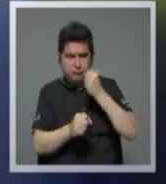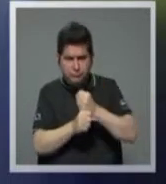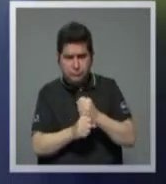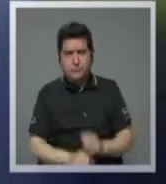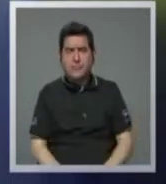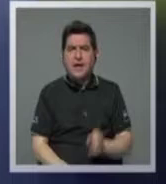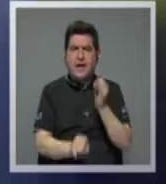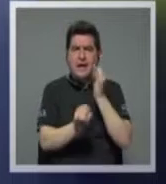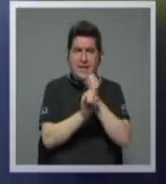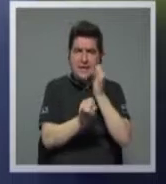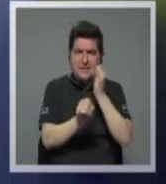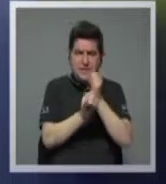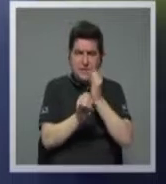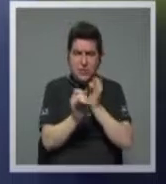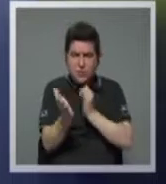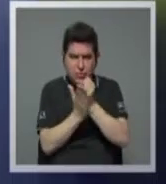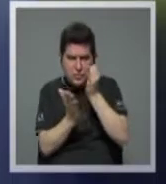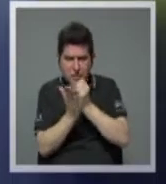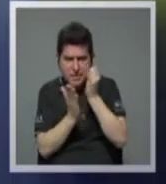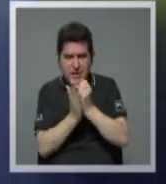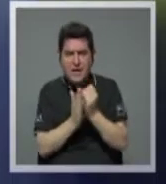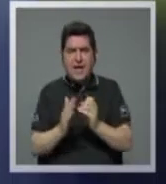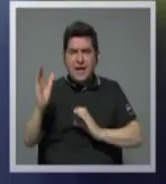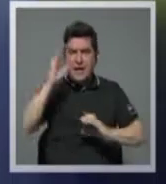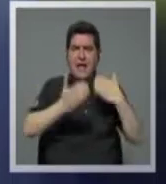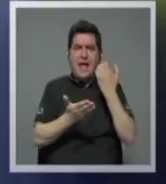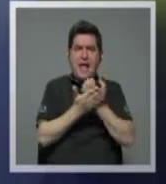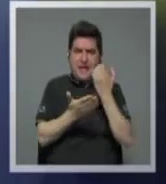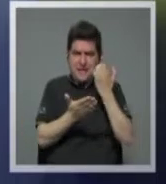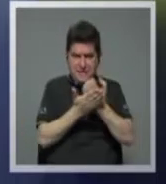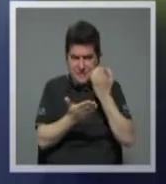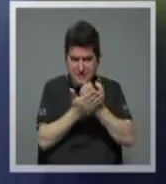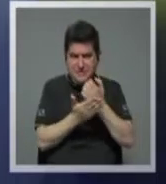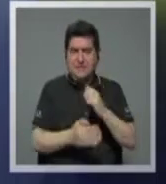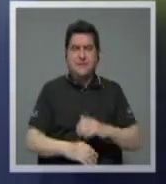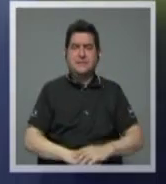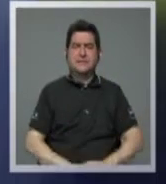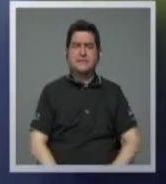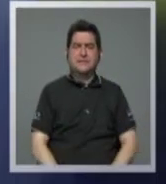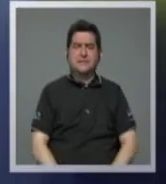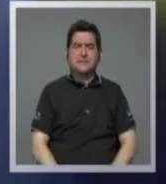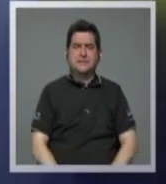el Instituto de Investigaciones en Ciencias Económicas,